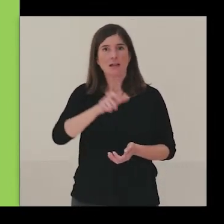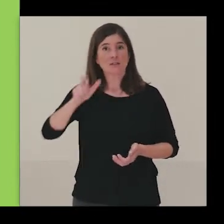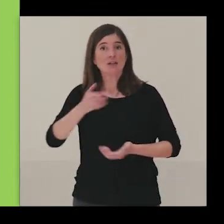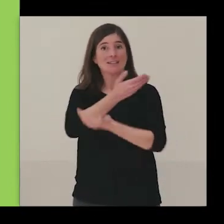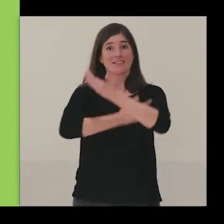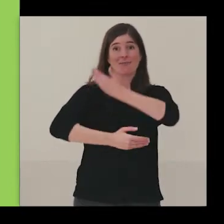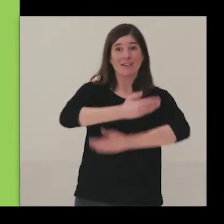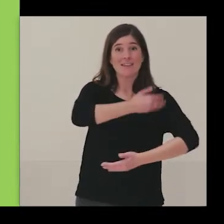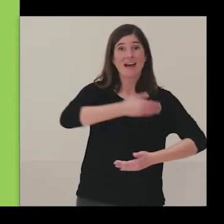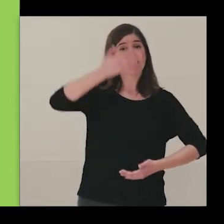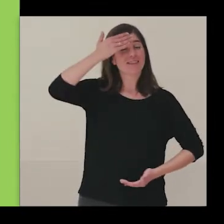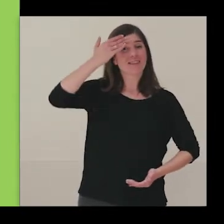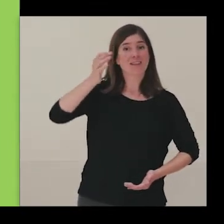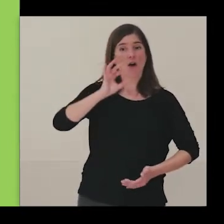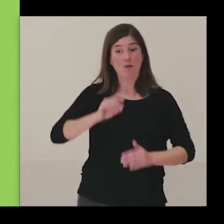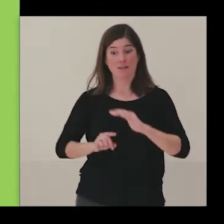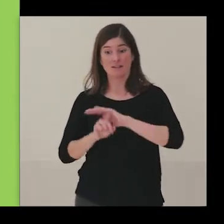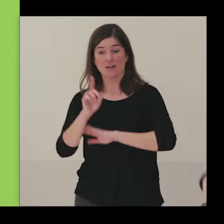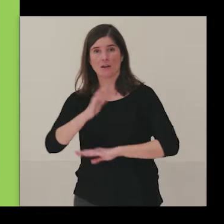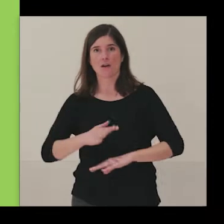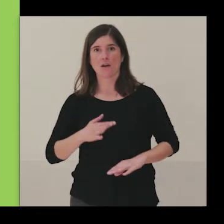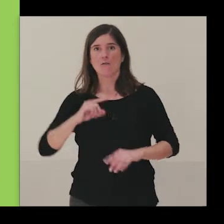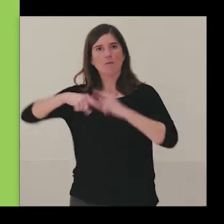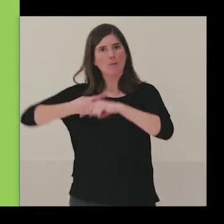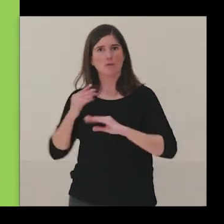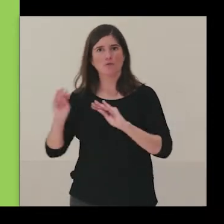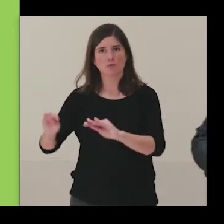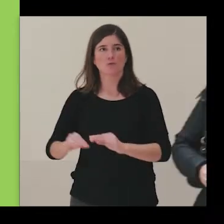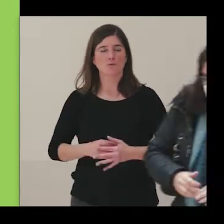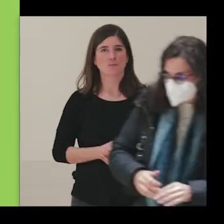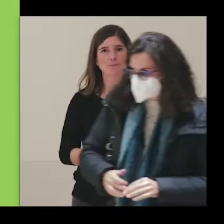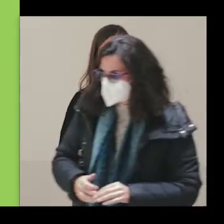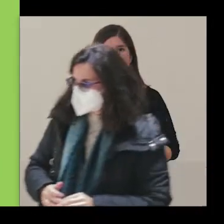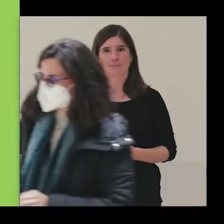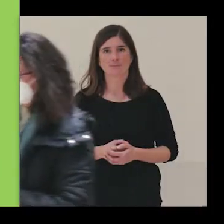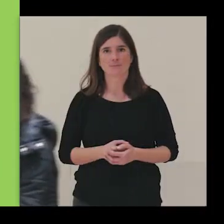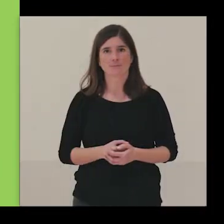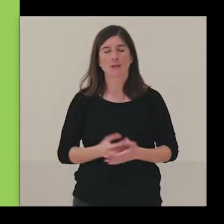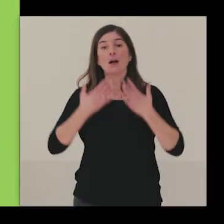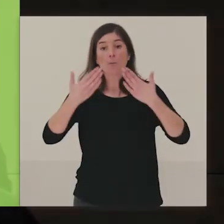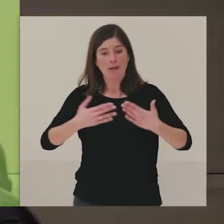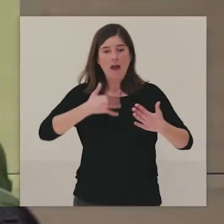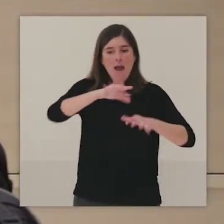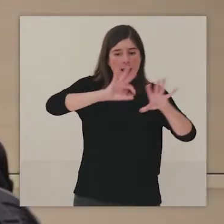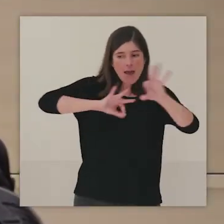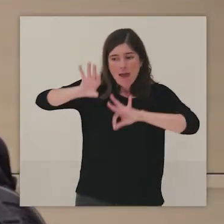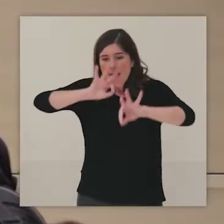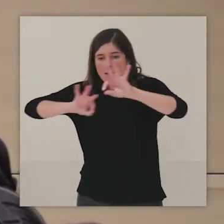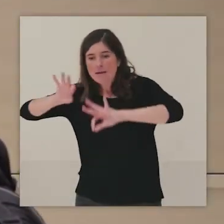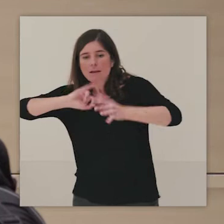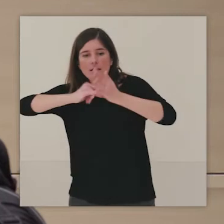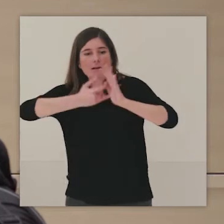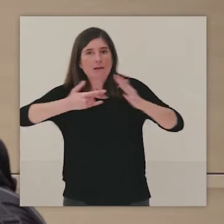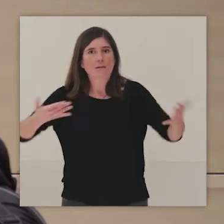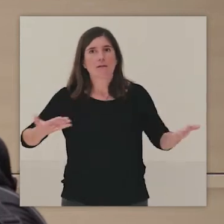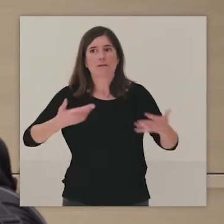familia puedan elegir el proyecto de calidad de vida con apoyos y oportunidades necesarios. ¿Qué quiere decir esto? Bueno, pues que de alguna manera nosotros